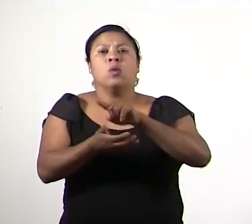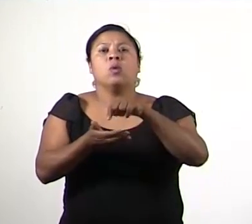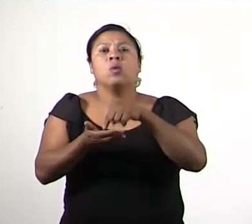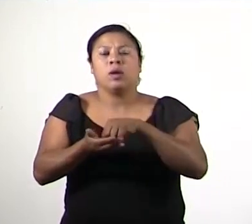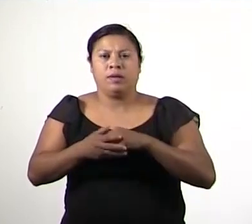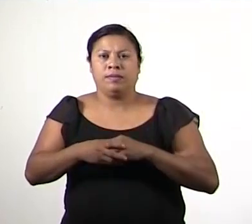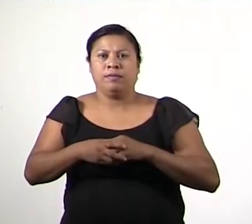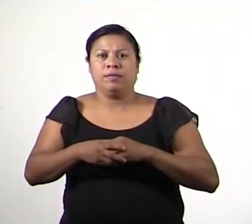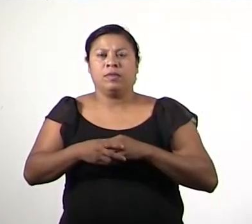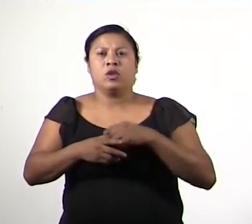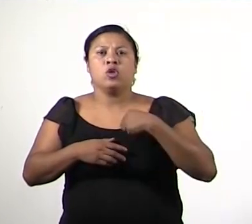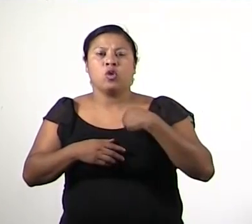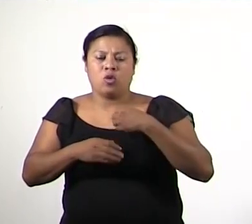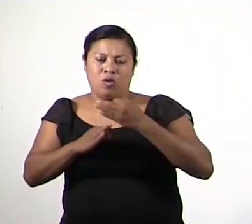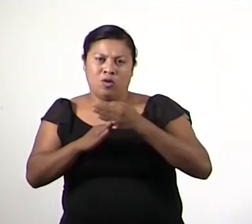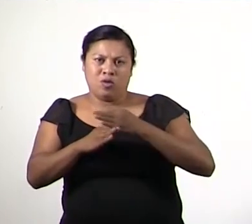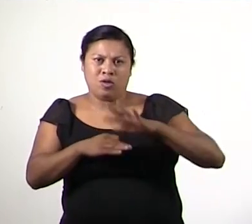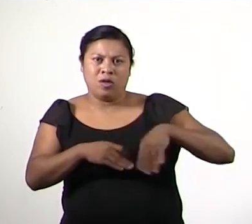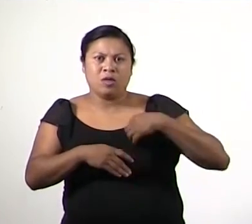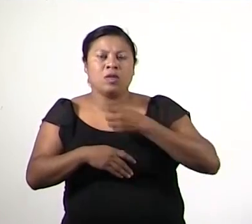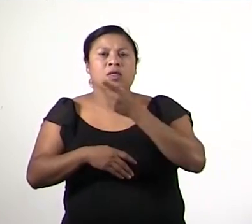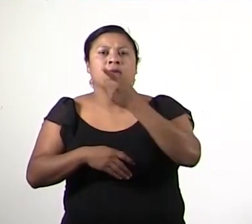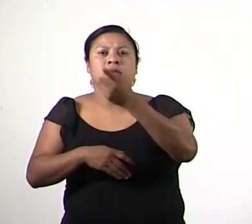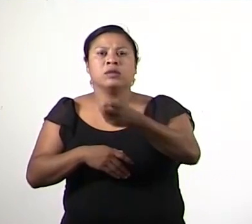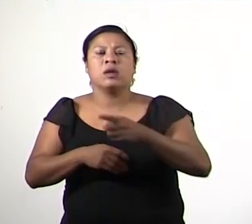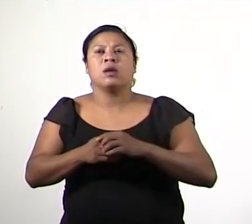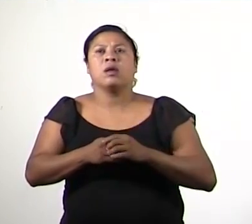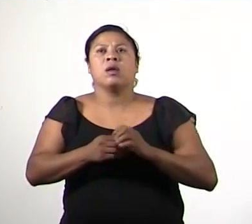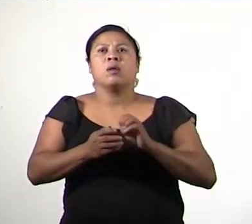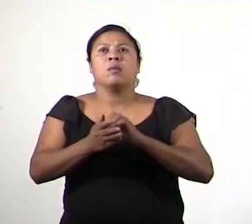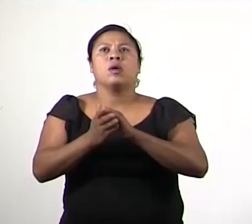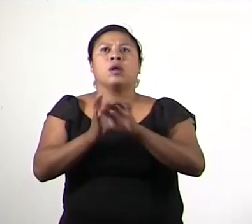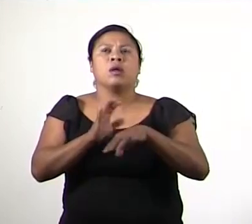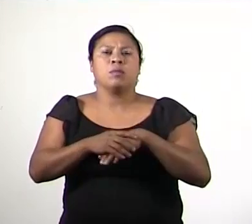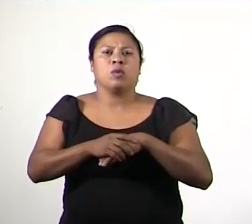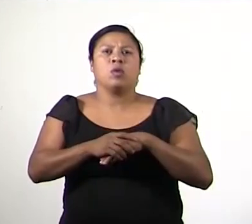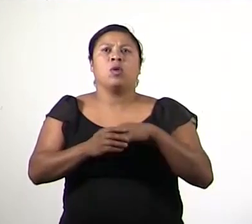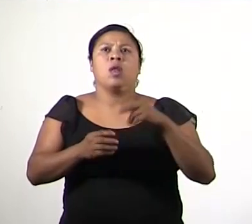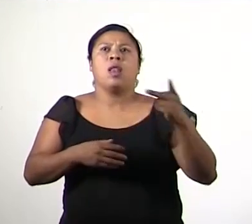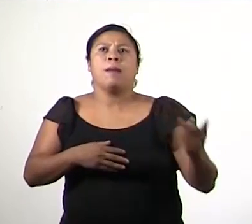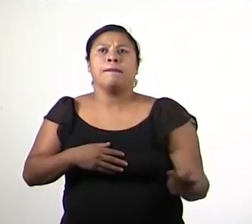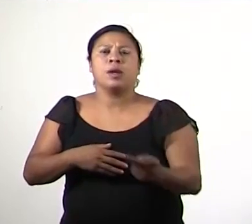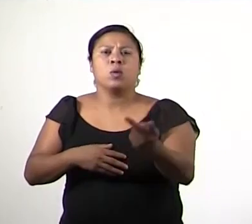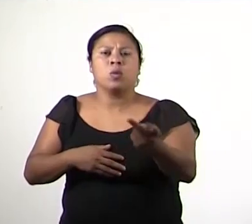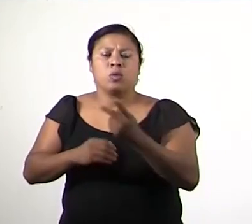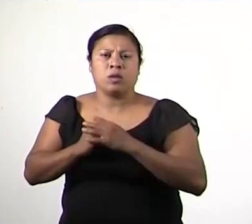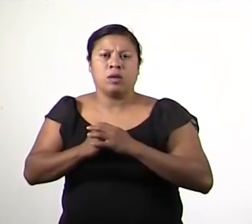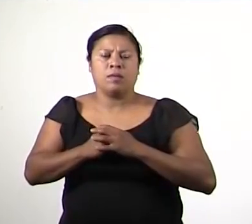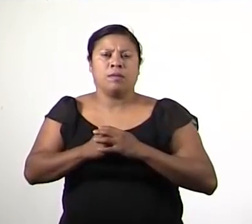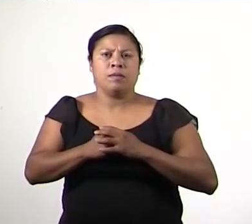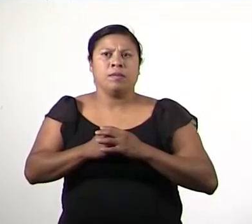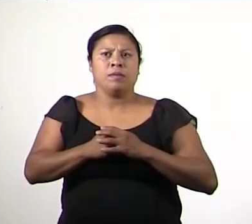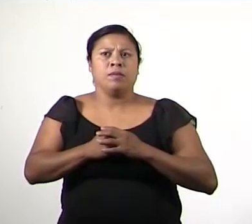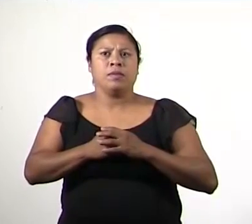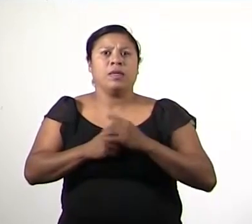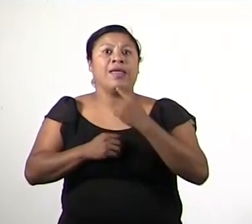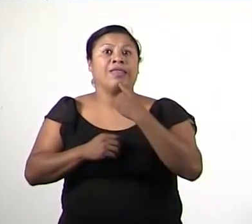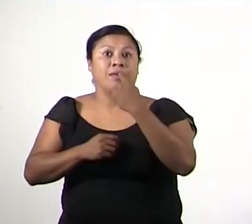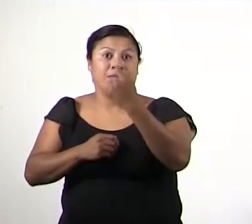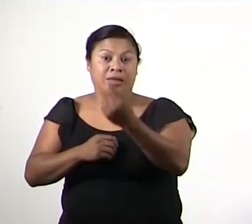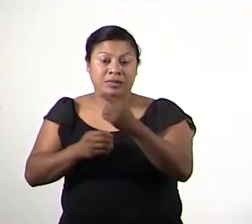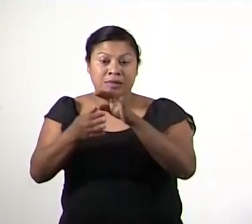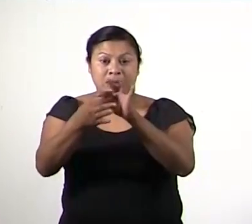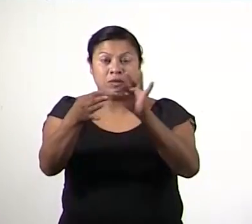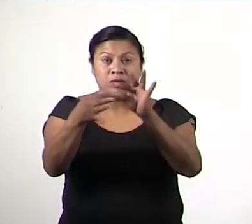lugar. Ese es lo que yo te comentaba, la cuestión de que la pregunta te va a decir o te